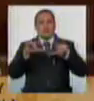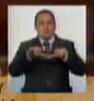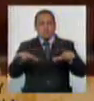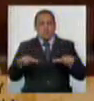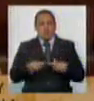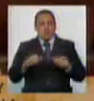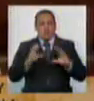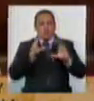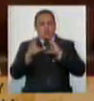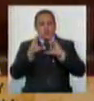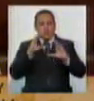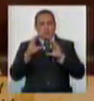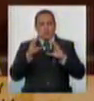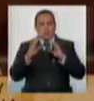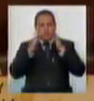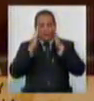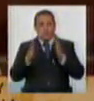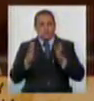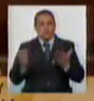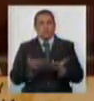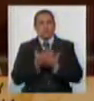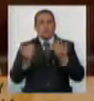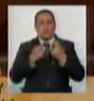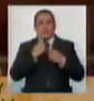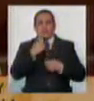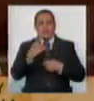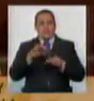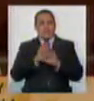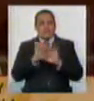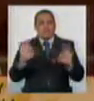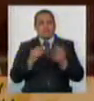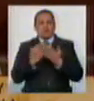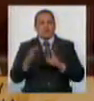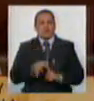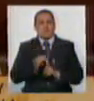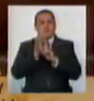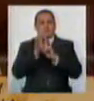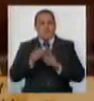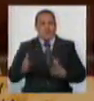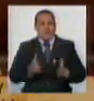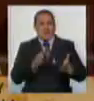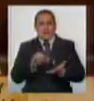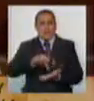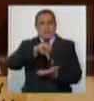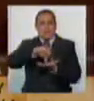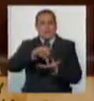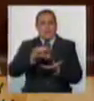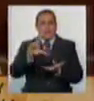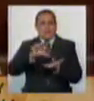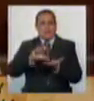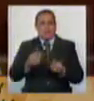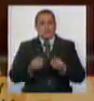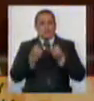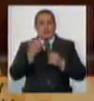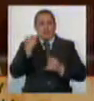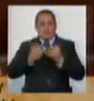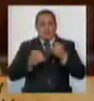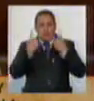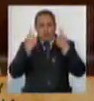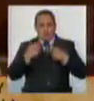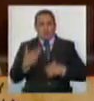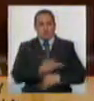de comunicación troncalizados que estarán instalados en las principales capitales de nuestro país a fines de nuestro